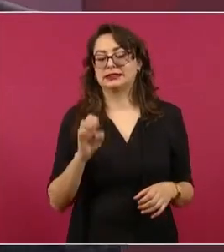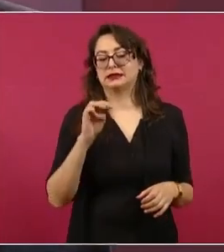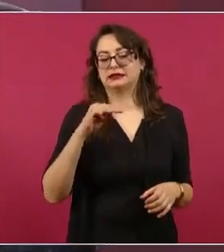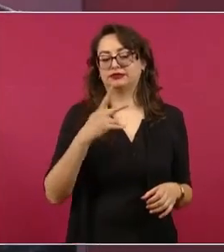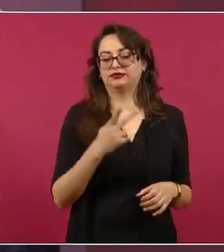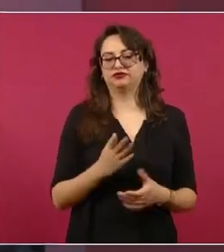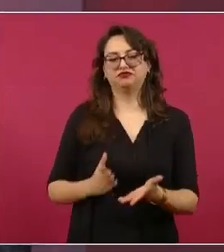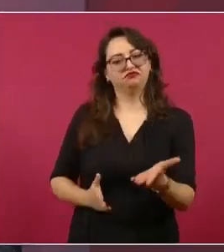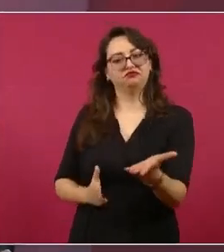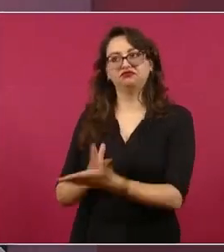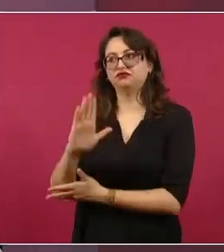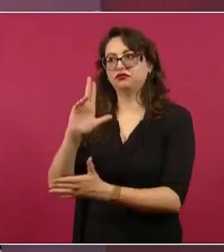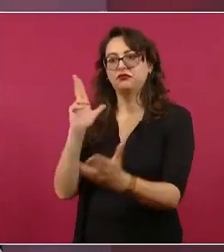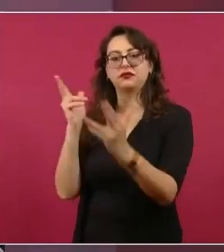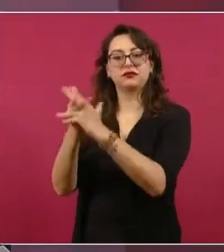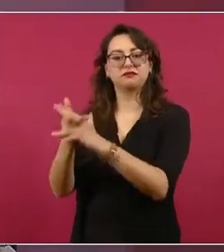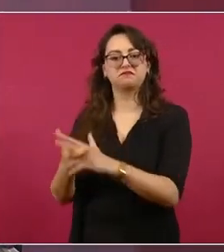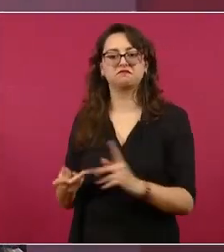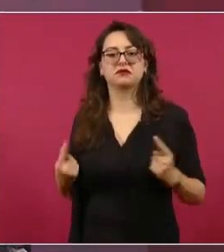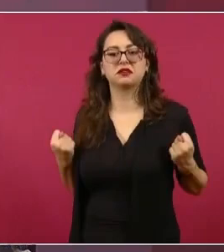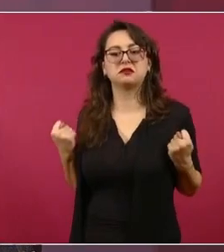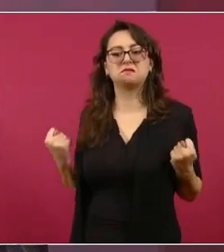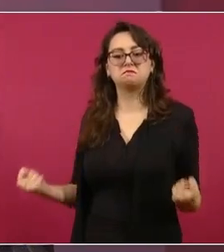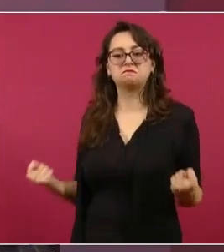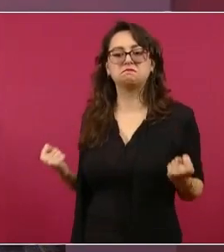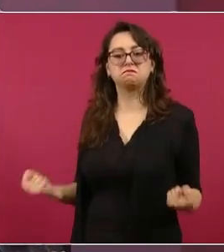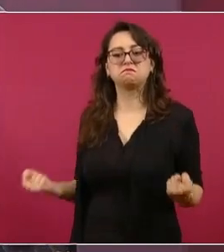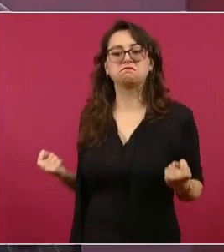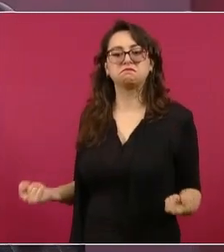Y no les importó